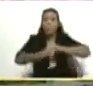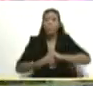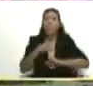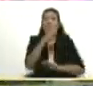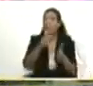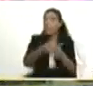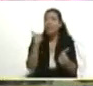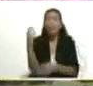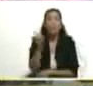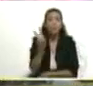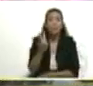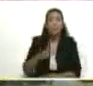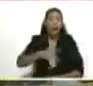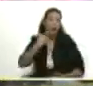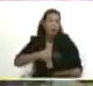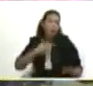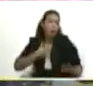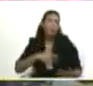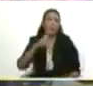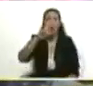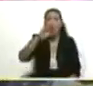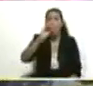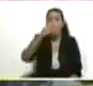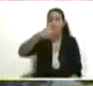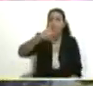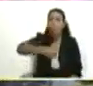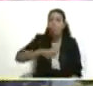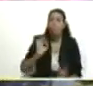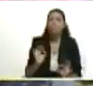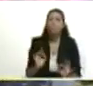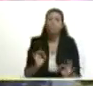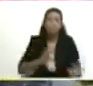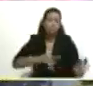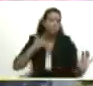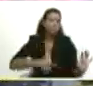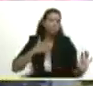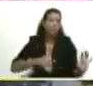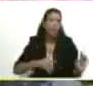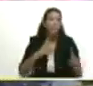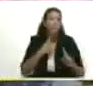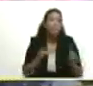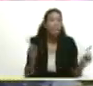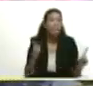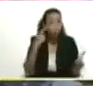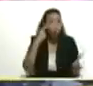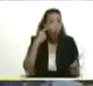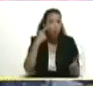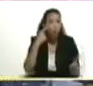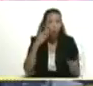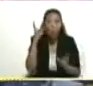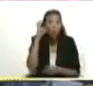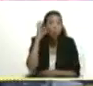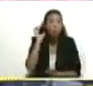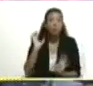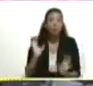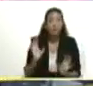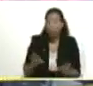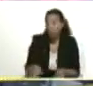Por ejemplo, a mí me gusta el rock y me gusta bastante, me sigue gustando. Pero yo me levanté fue escuchando rock.